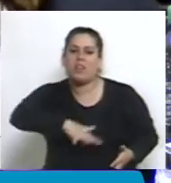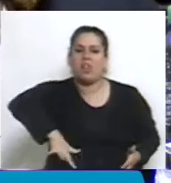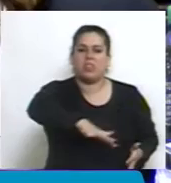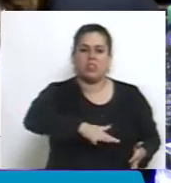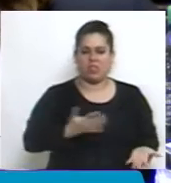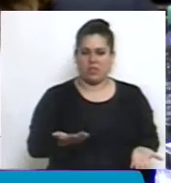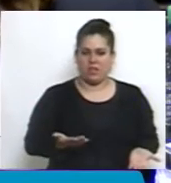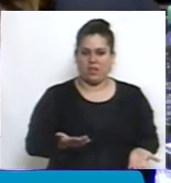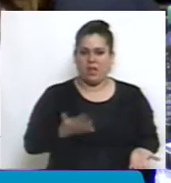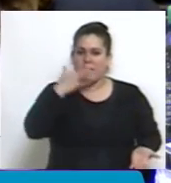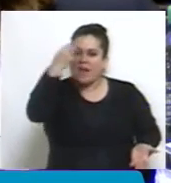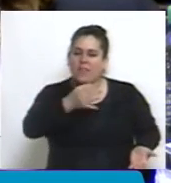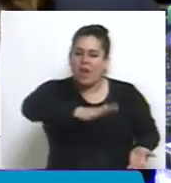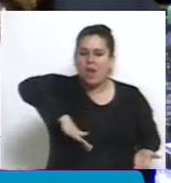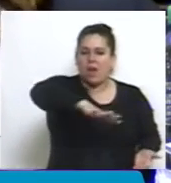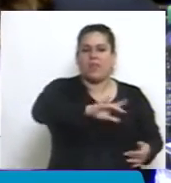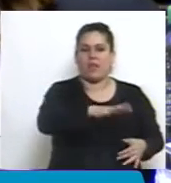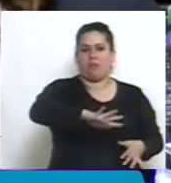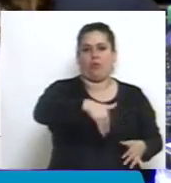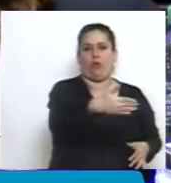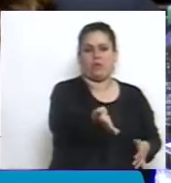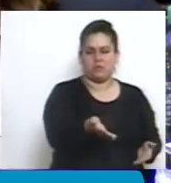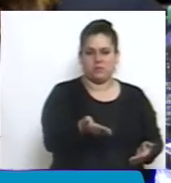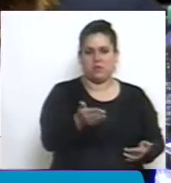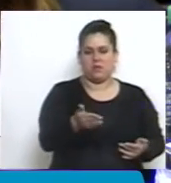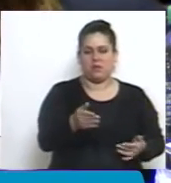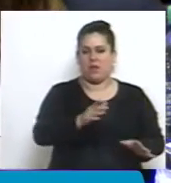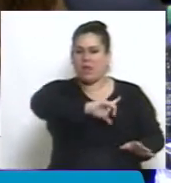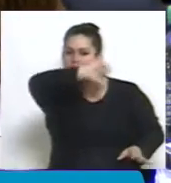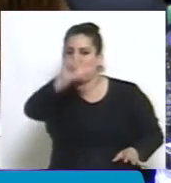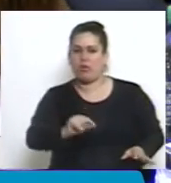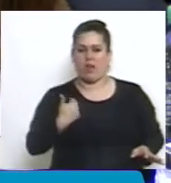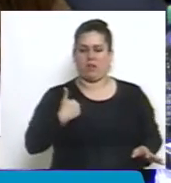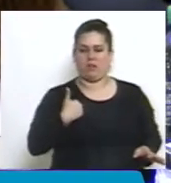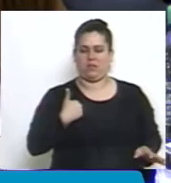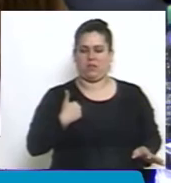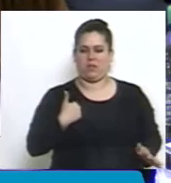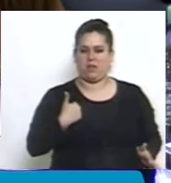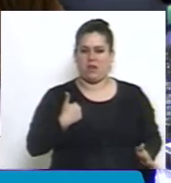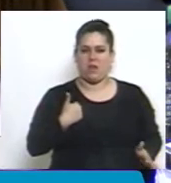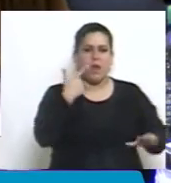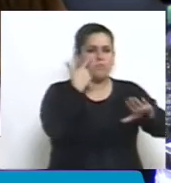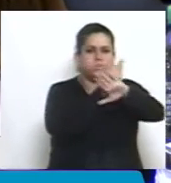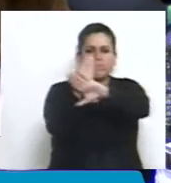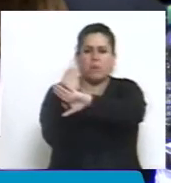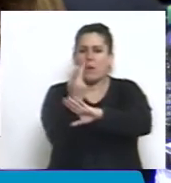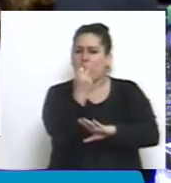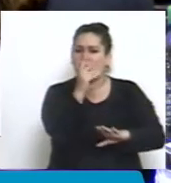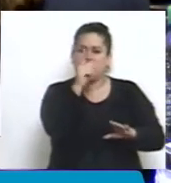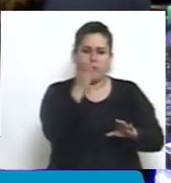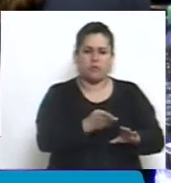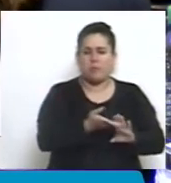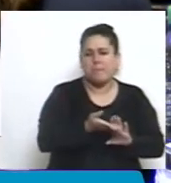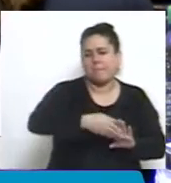nuestras grandes urbes a lo largo y a lo ancho de todo el país, donde viven más del